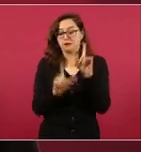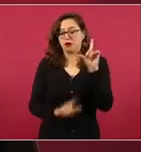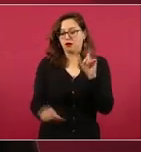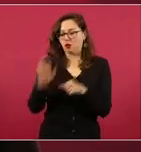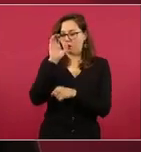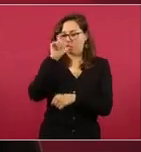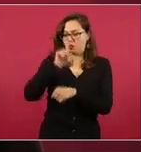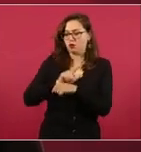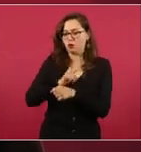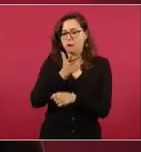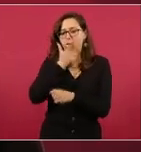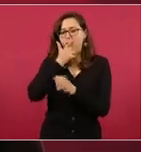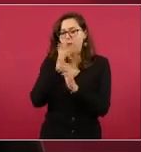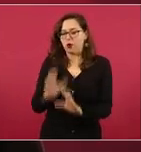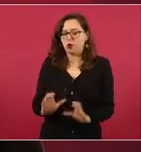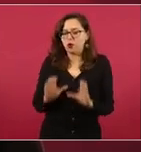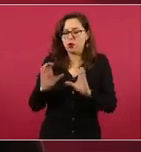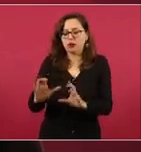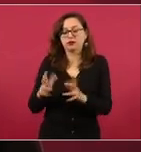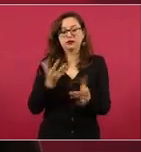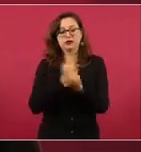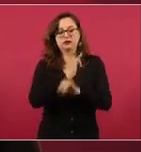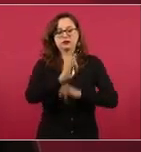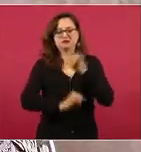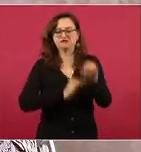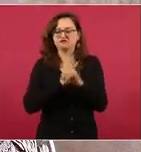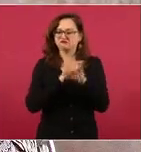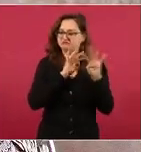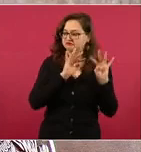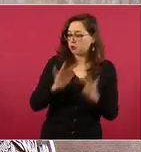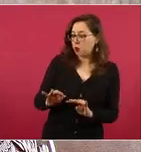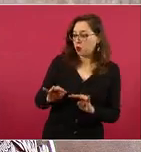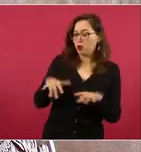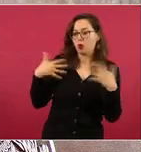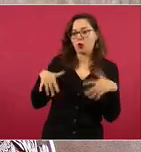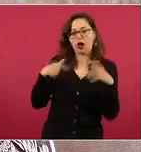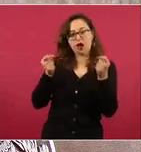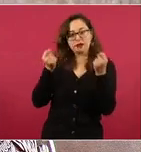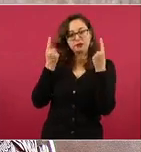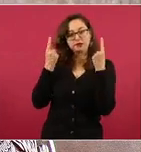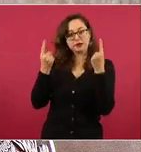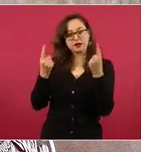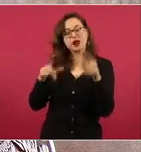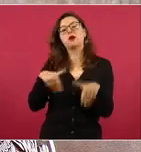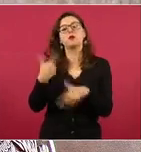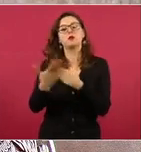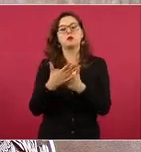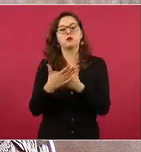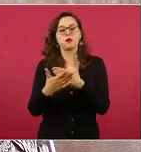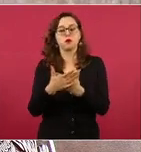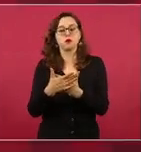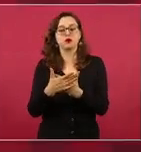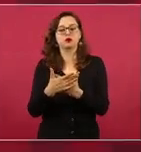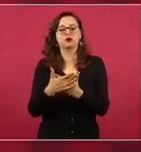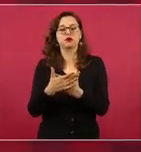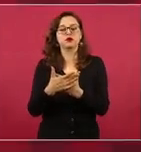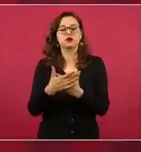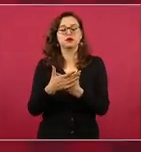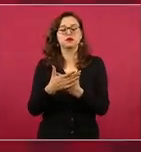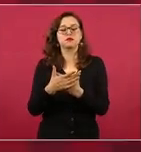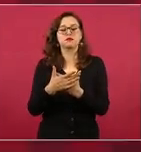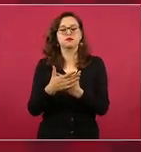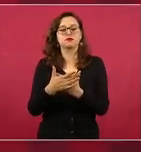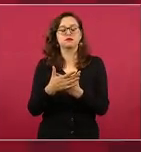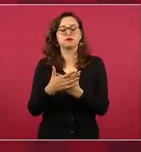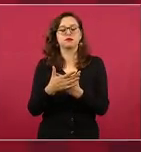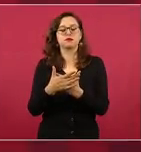el reconocimiento internacional y será uno de los temas centrales de la próxima conferencia, la